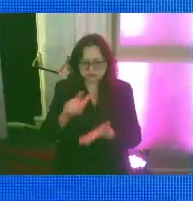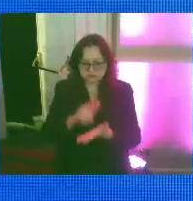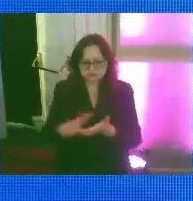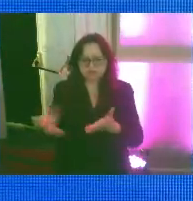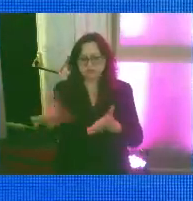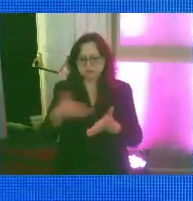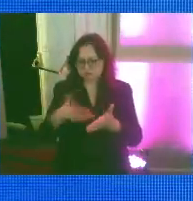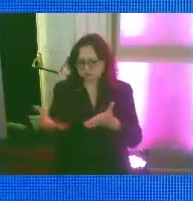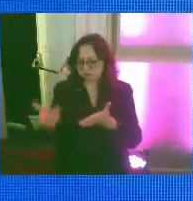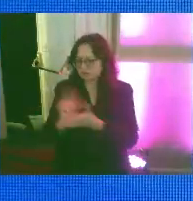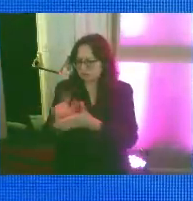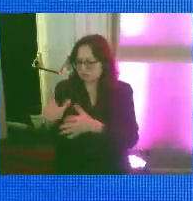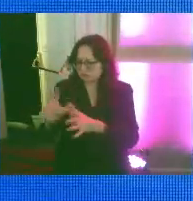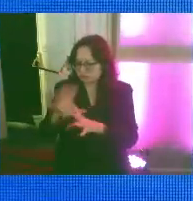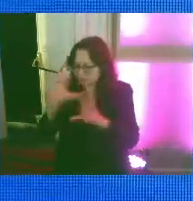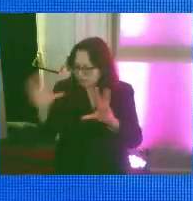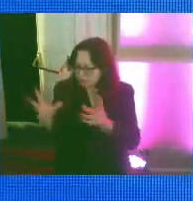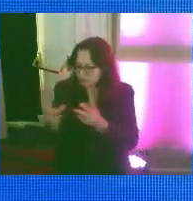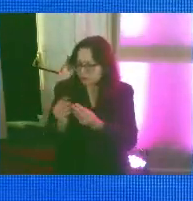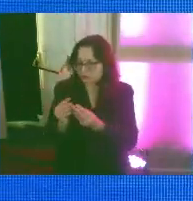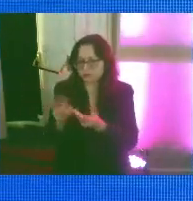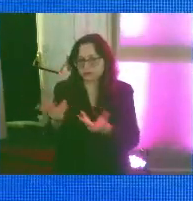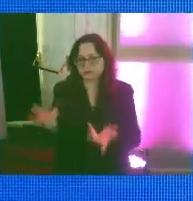casa? Bueno, estas tareas